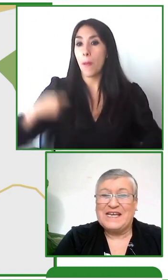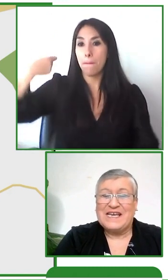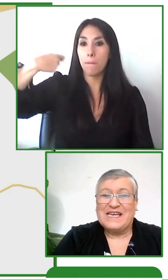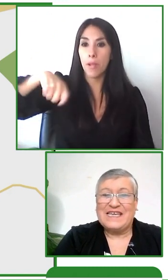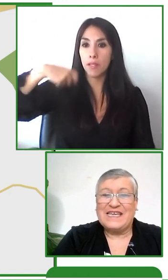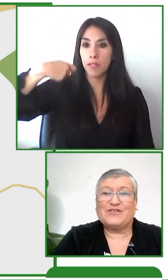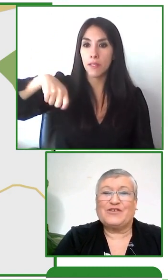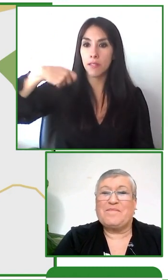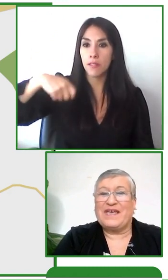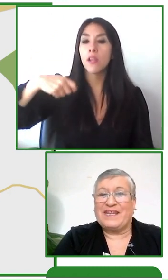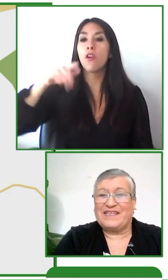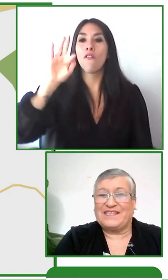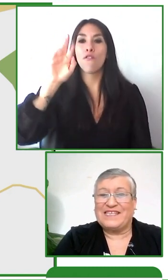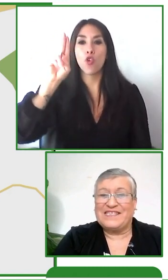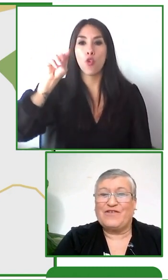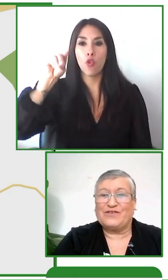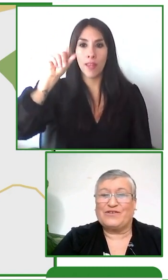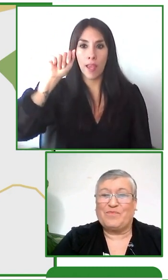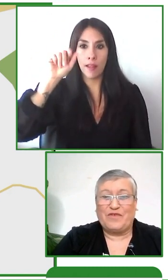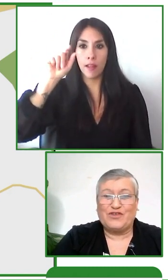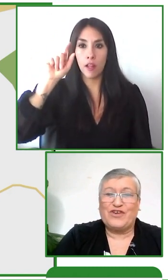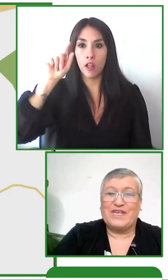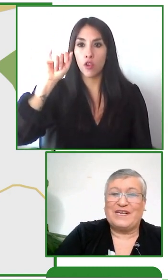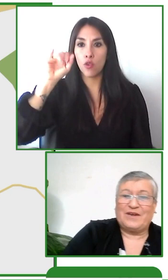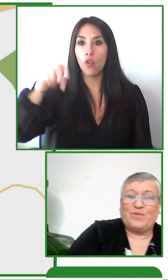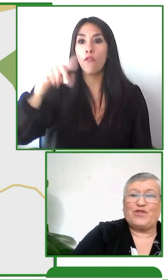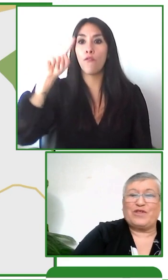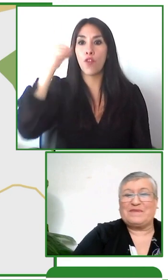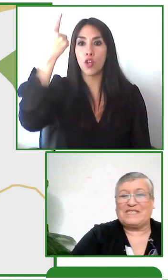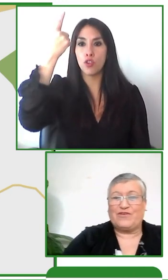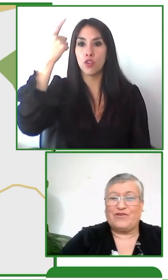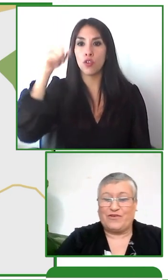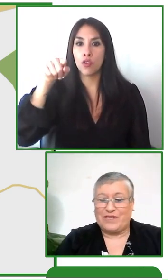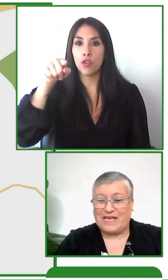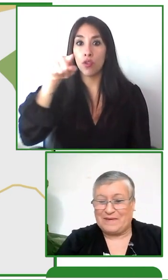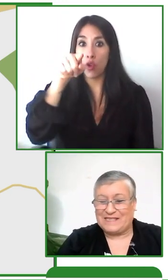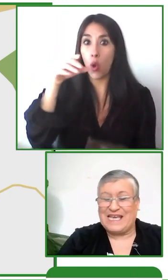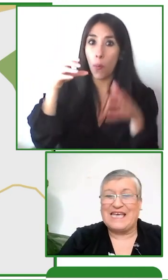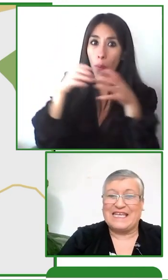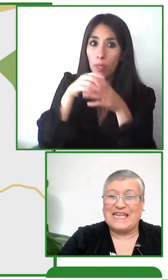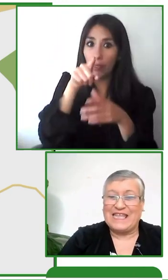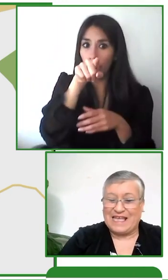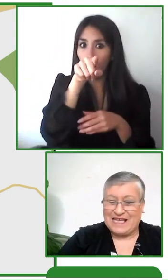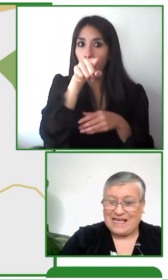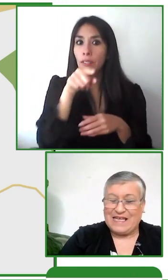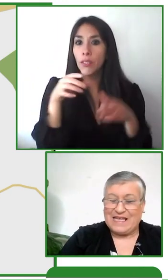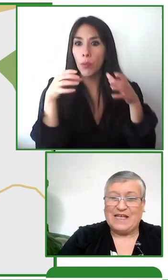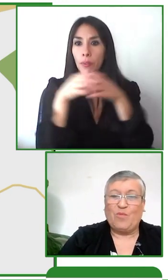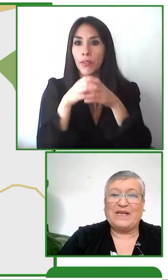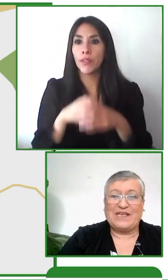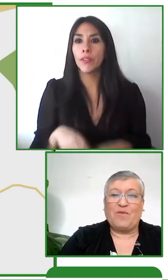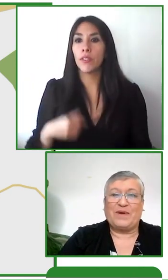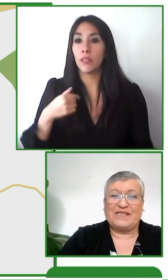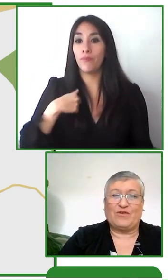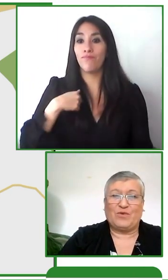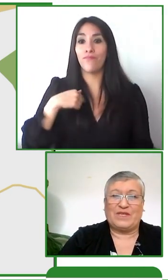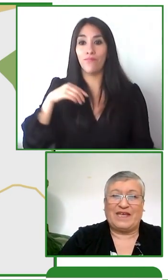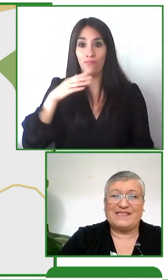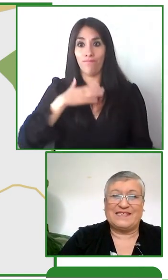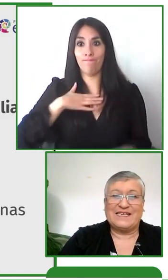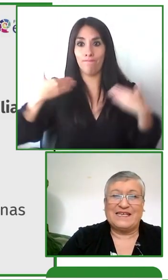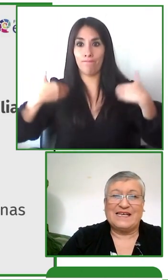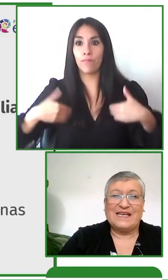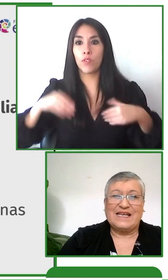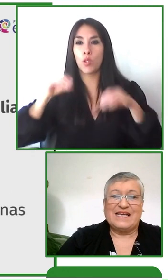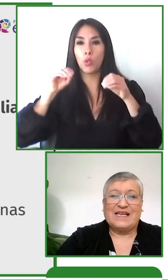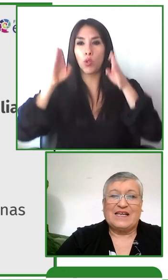Héroes, y soy madre de 6 hijos, profesora, uno de mis hijos con discapacidad adquirida. Un placer compartir con